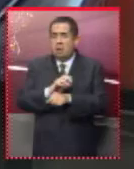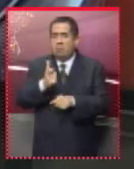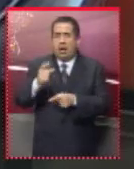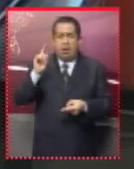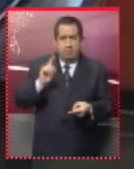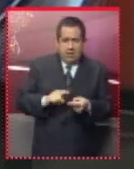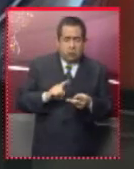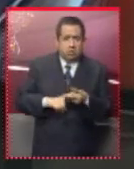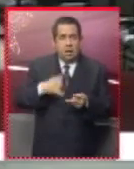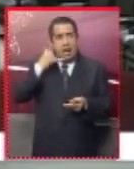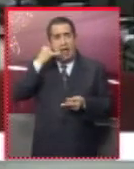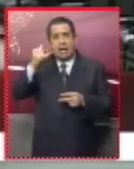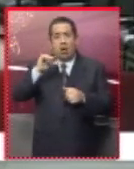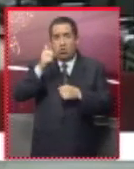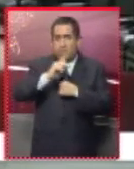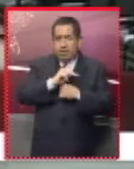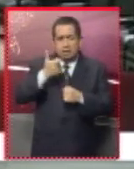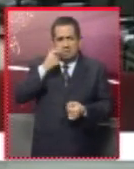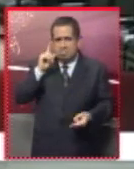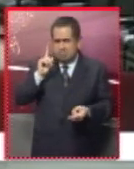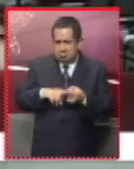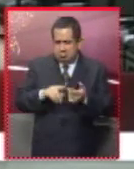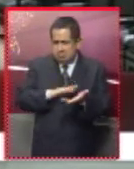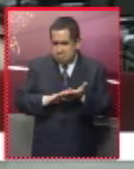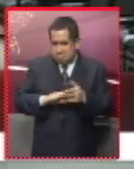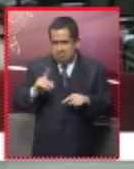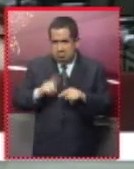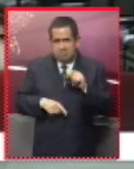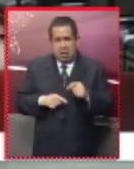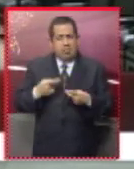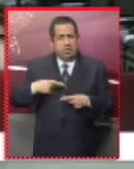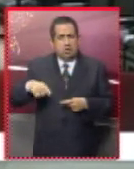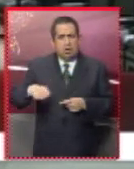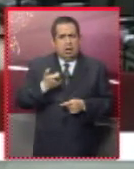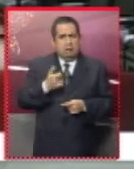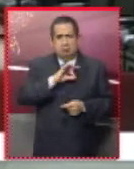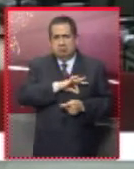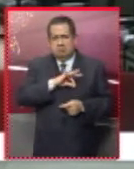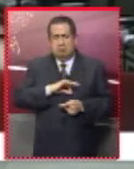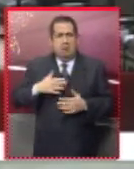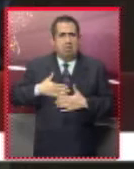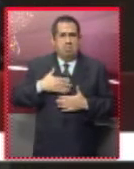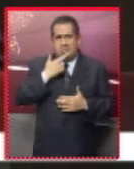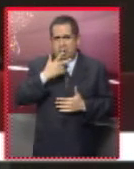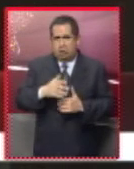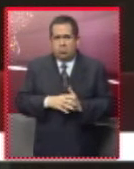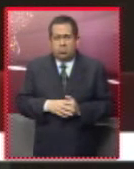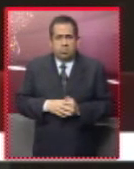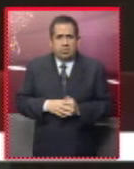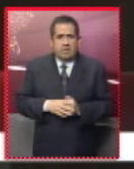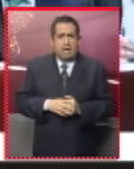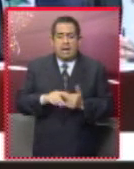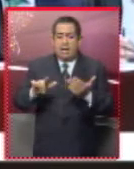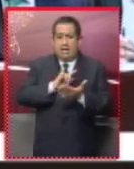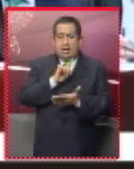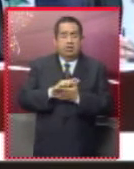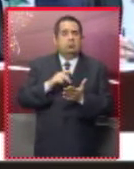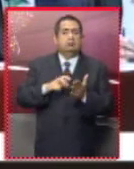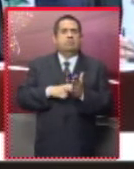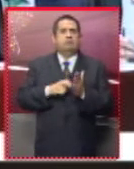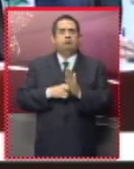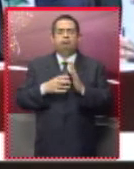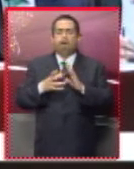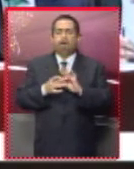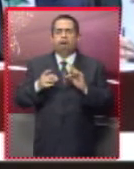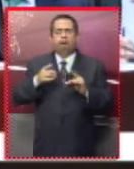eliminó el costo de la larga distancia nacional, cambios que se notan en los bolsillos de las familias mexicanas. Por eso la reforma fiscal ha